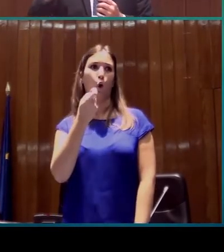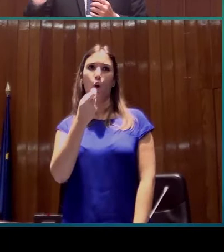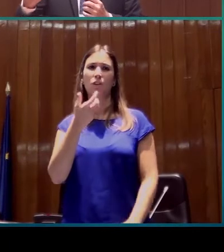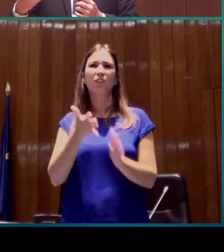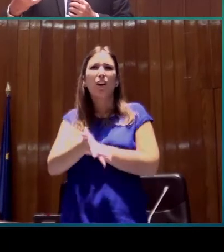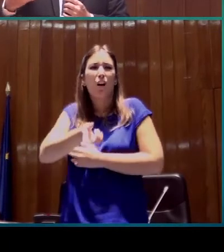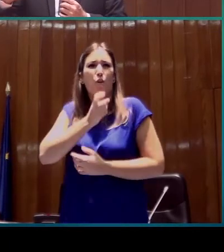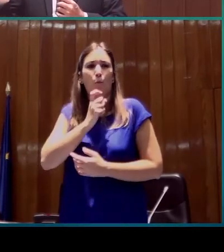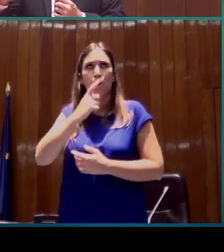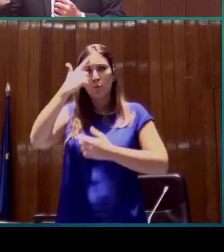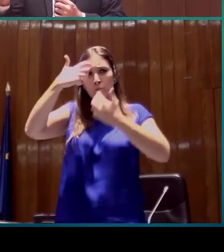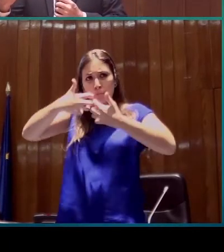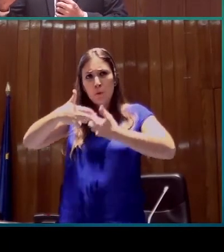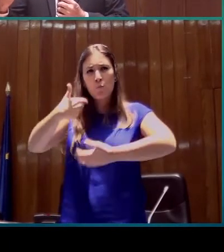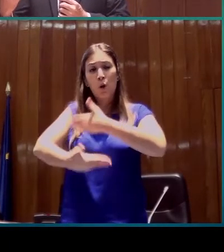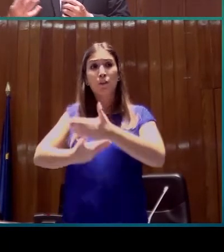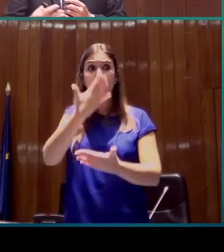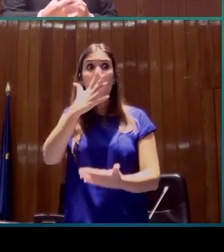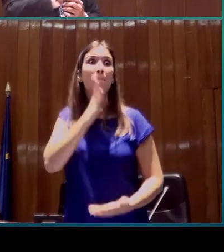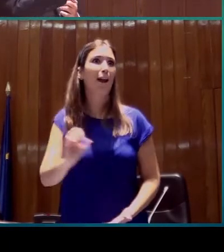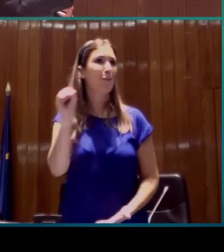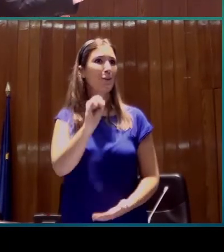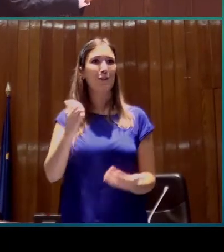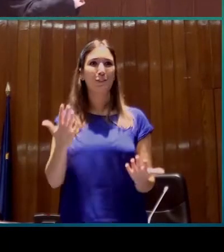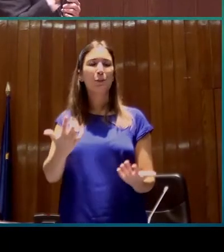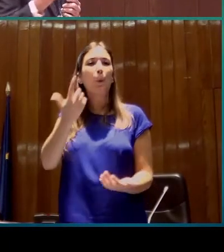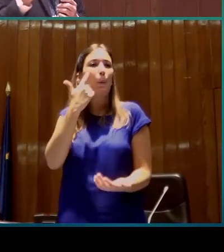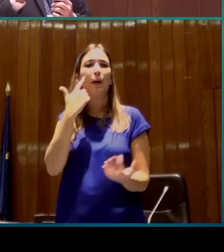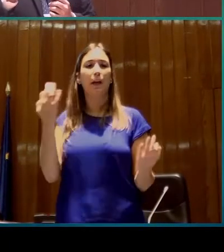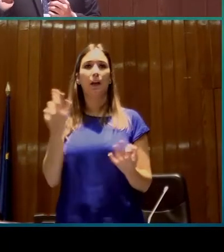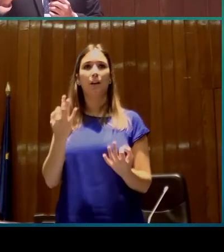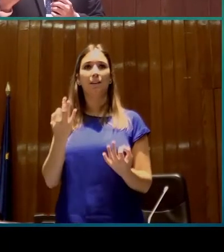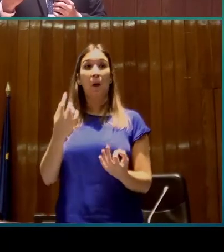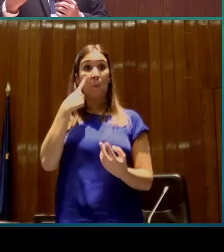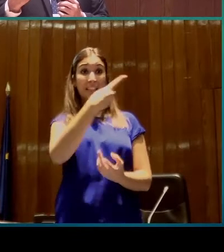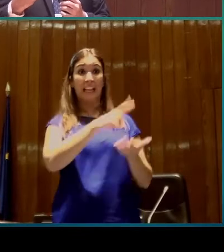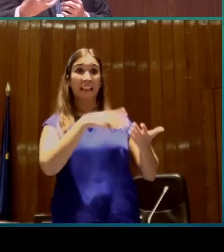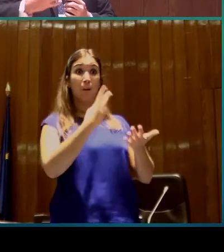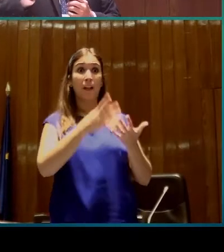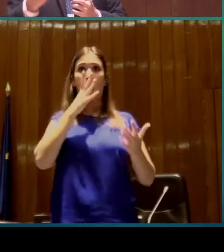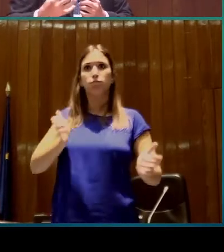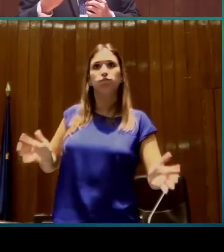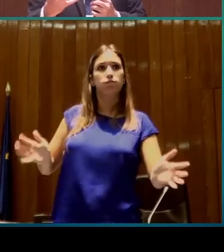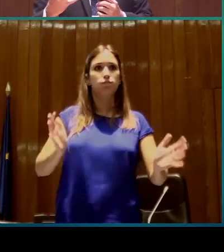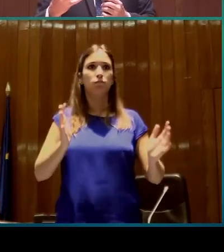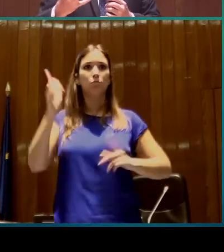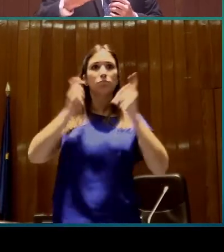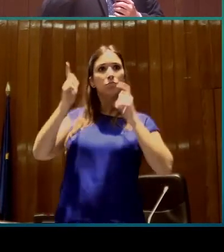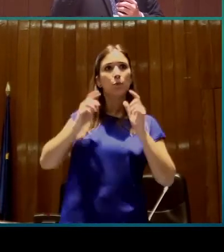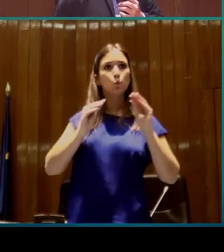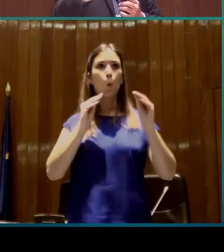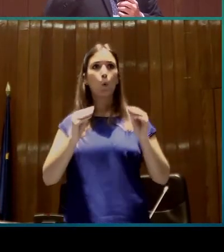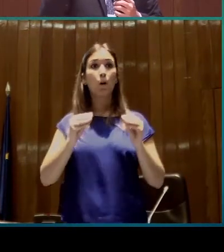léxico, es decir, este proceso que es tan maravilloso como, a partir de lo que está haciendo la intérprete en estos momentos,